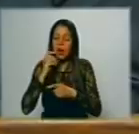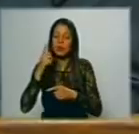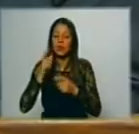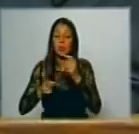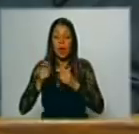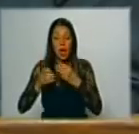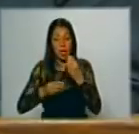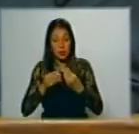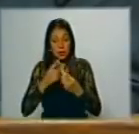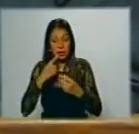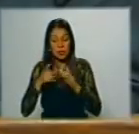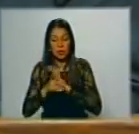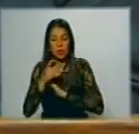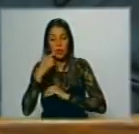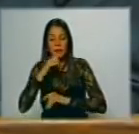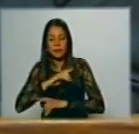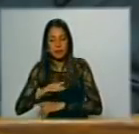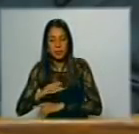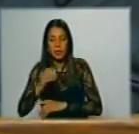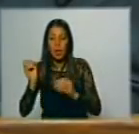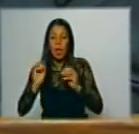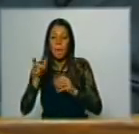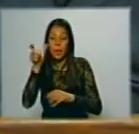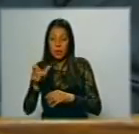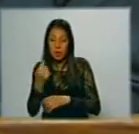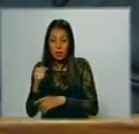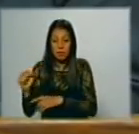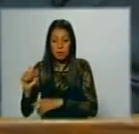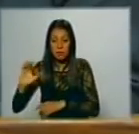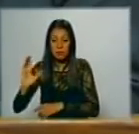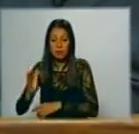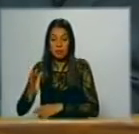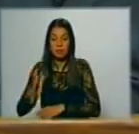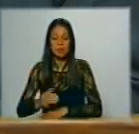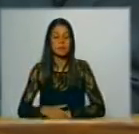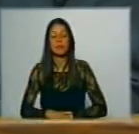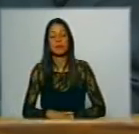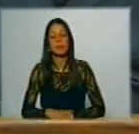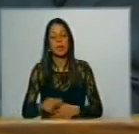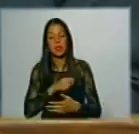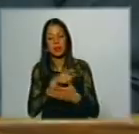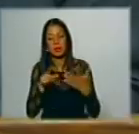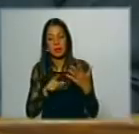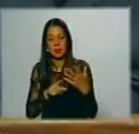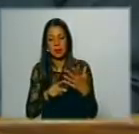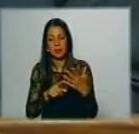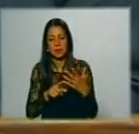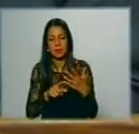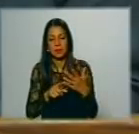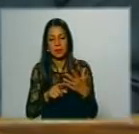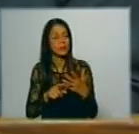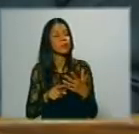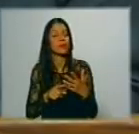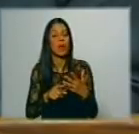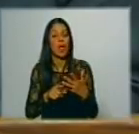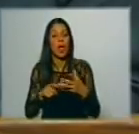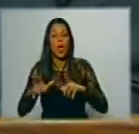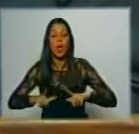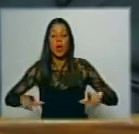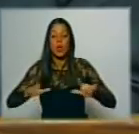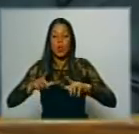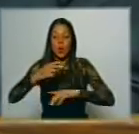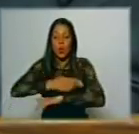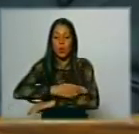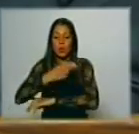de esta, e imponer las sanciones a que haya lugar. 5. Requerir recintos